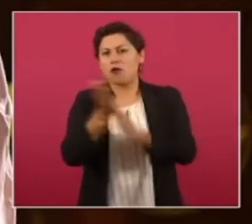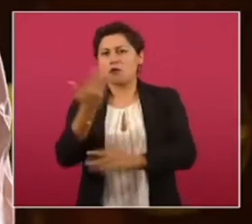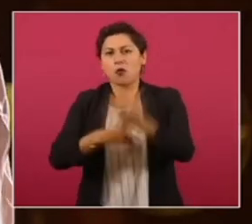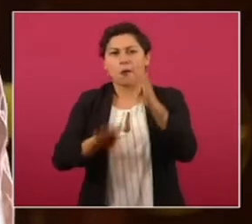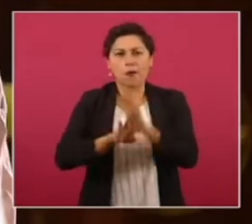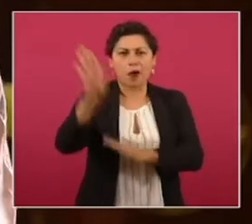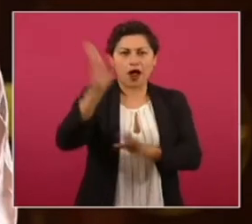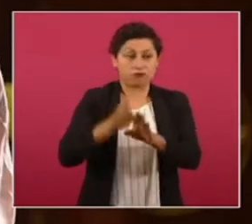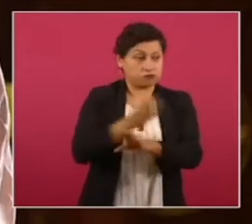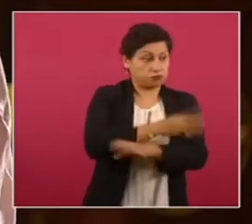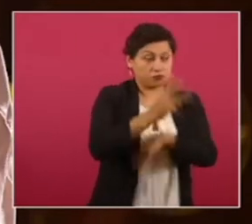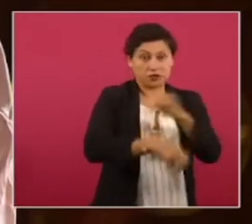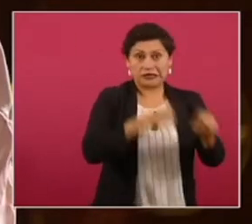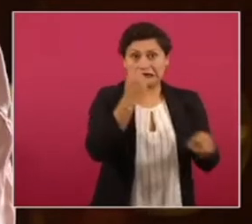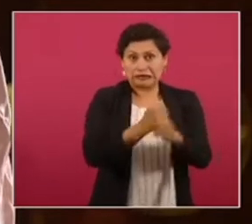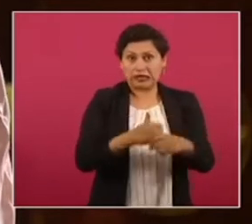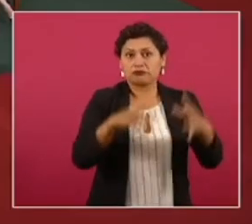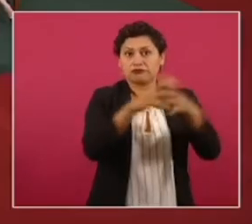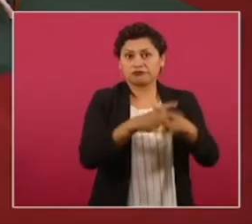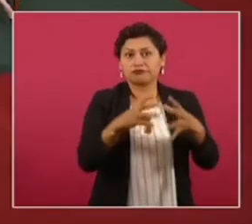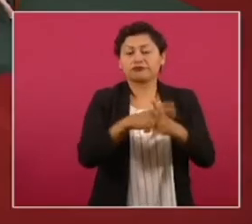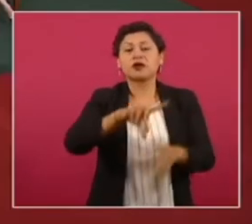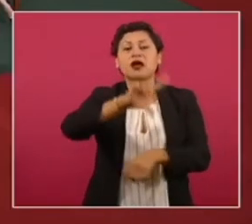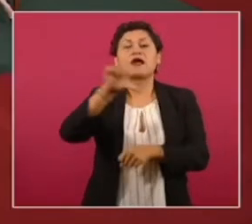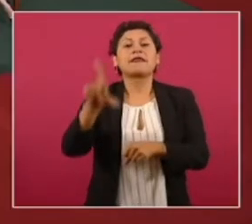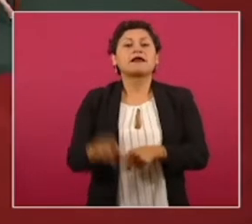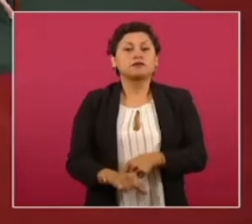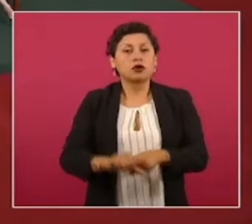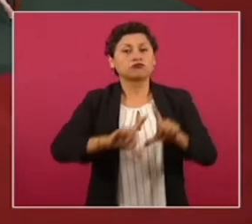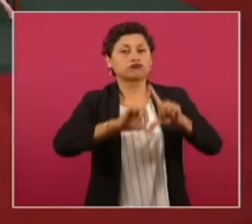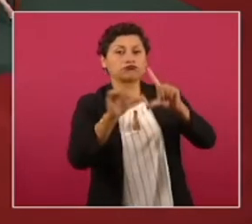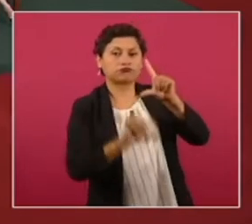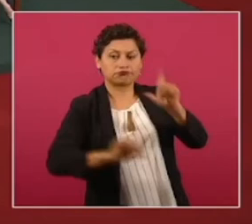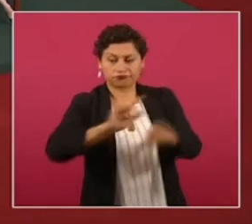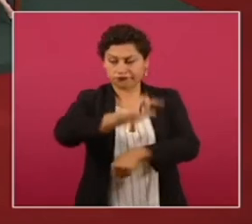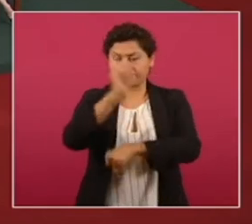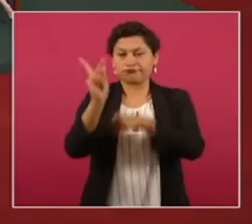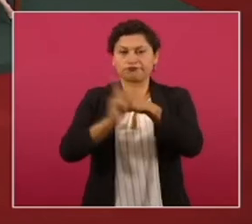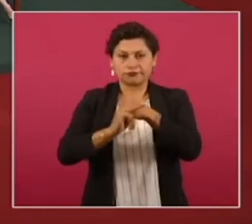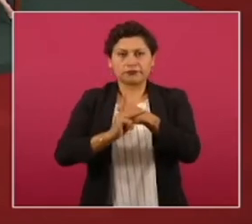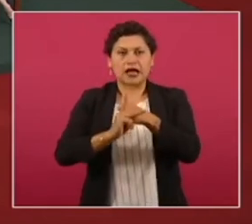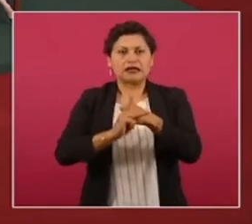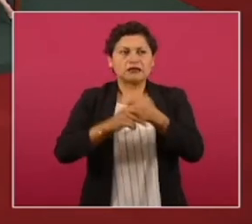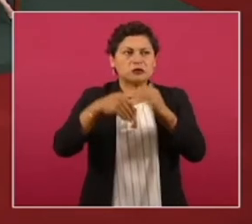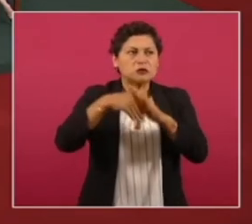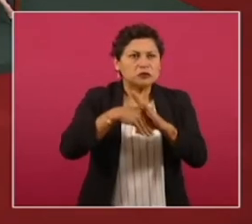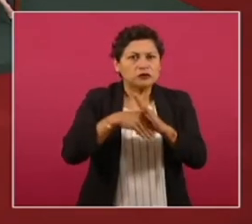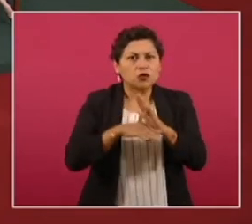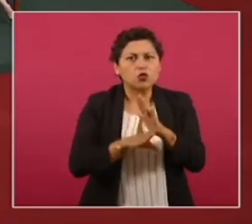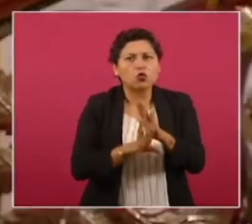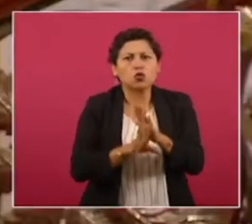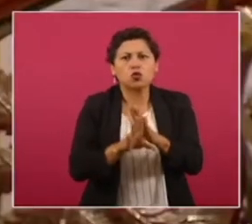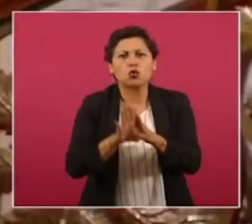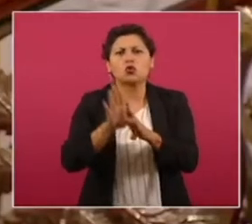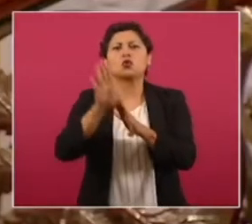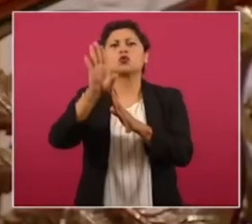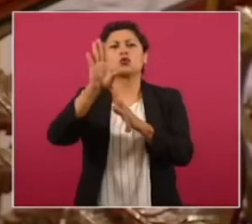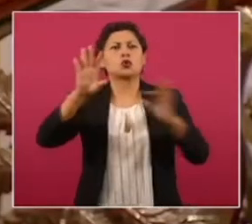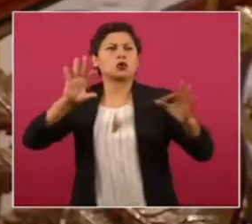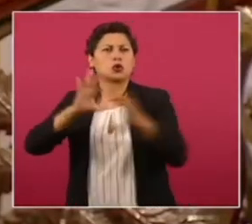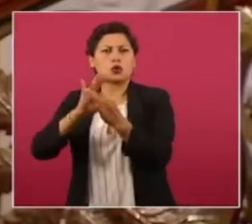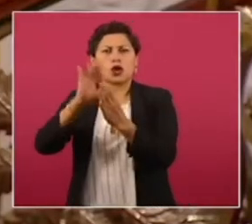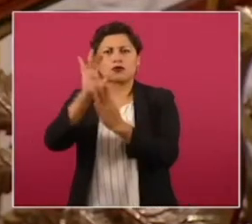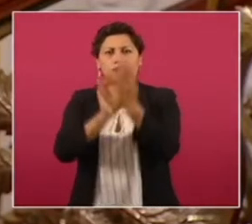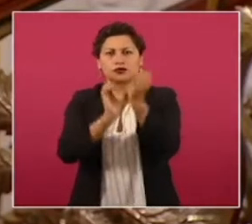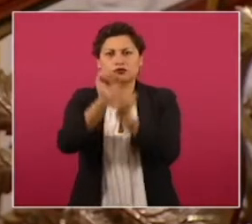años, la restauración de la República tras la derrota del Imperio y la incorporación a la Constitución de las